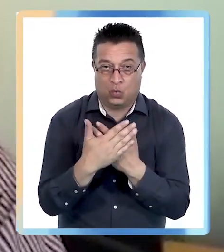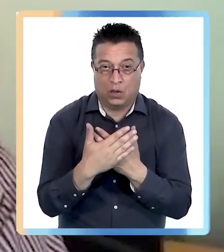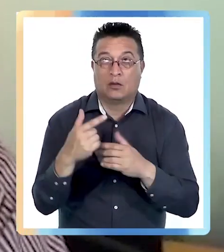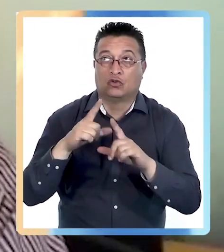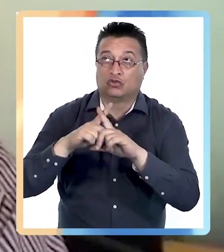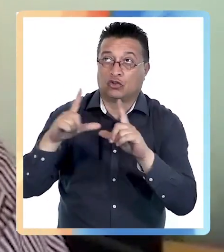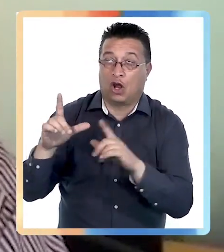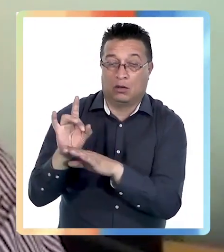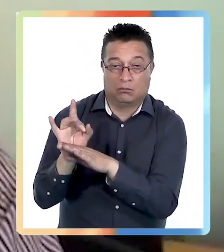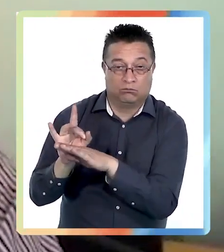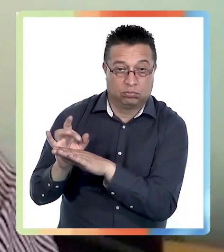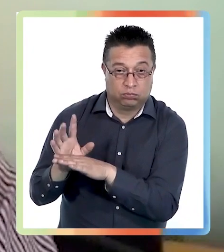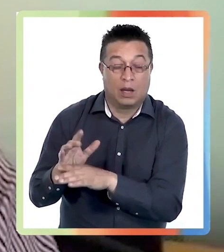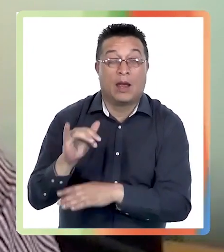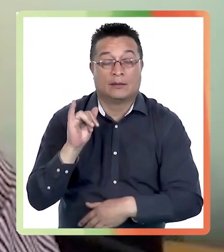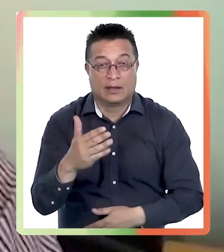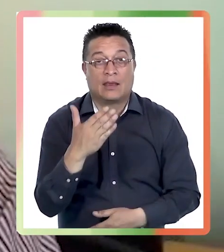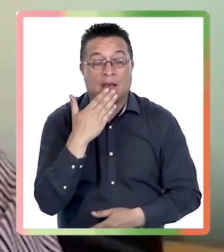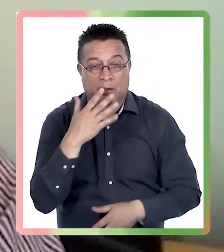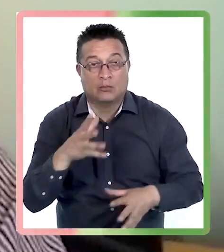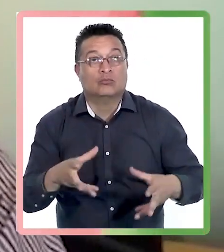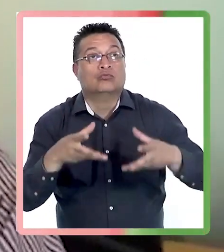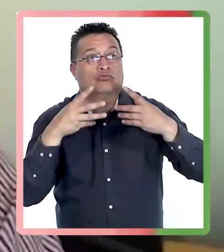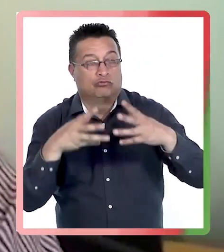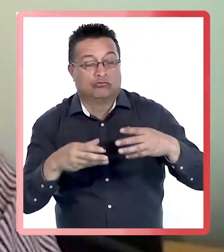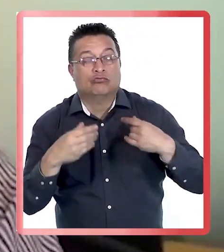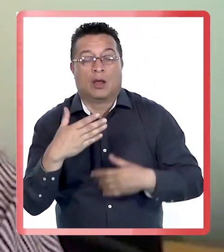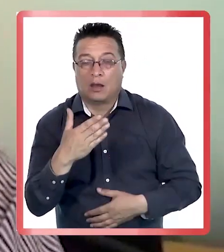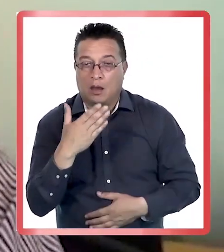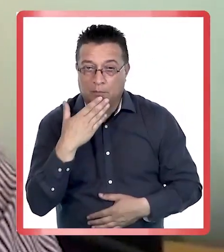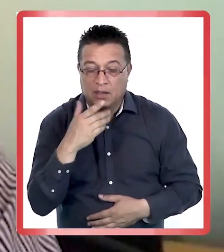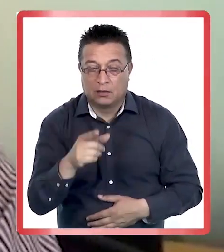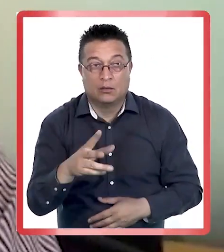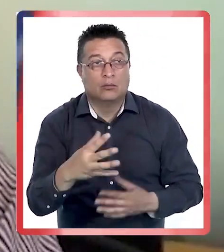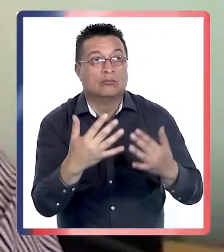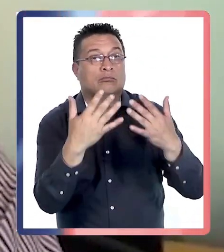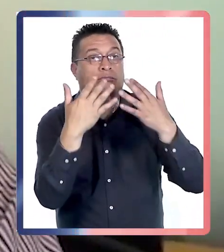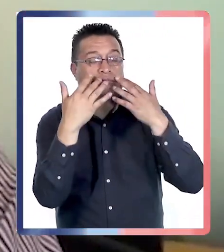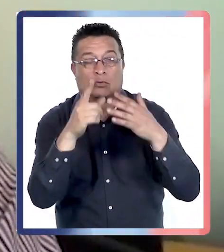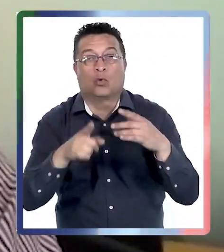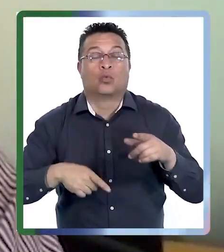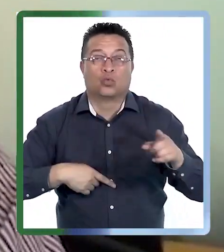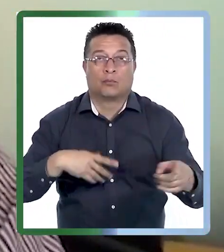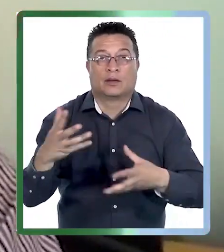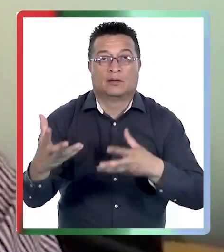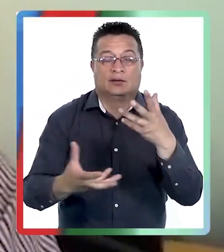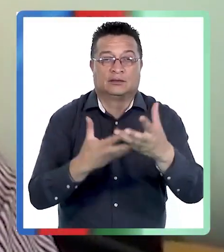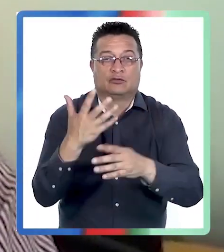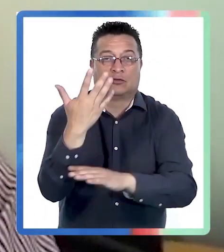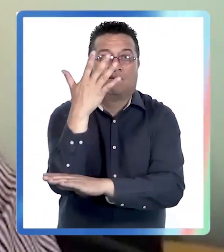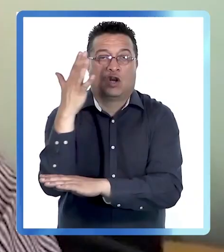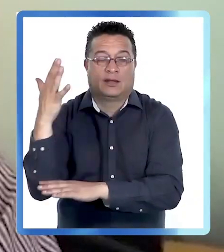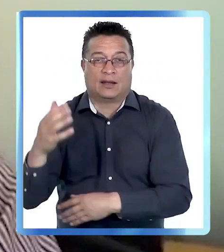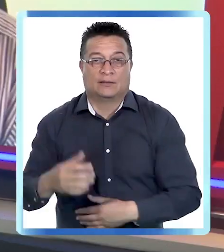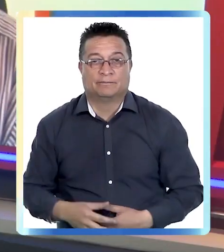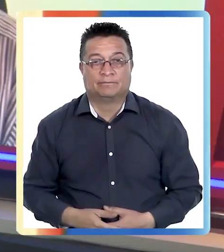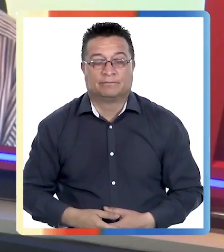de protección solar, pero también de inhalación de elementos particulados derivados de estos incendios